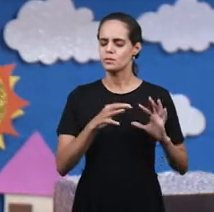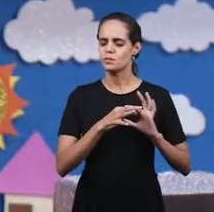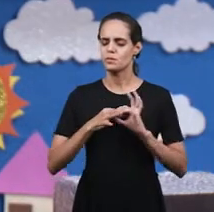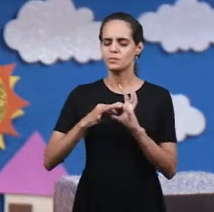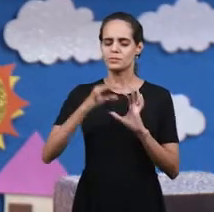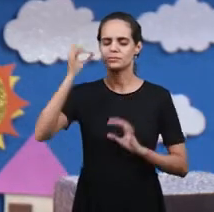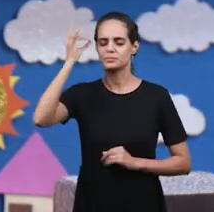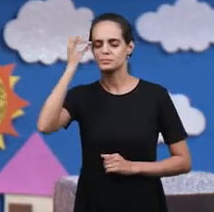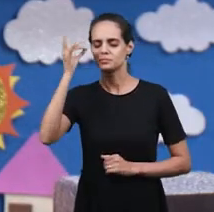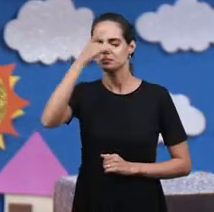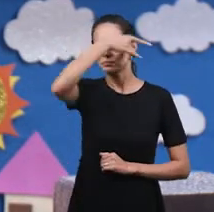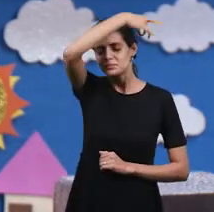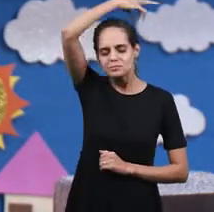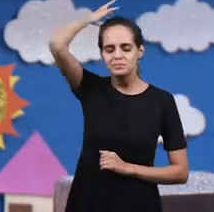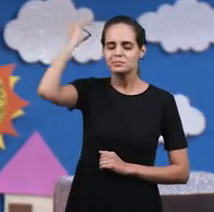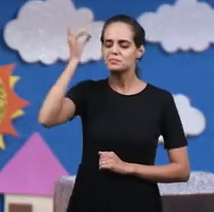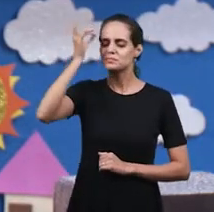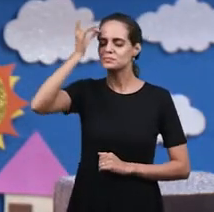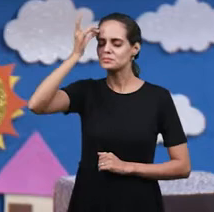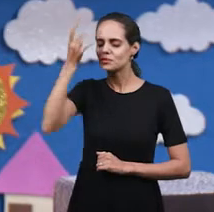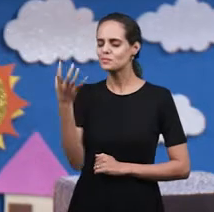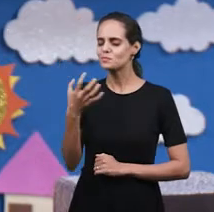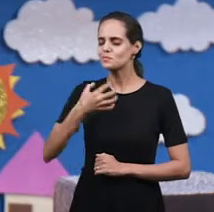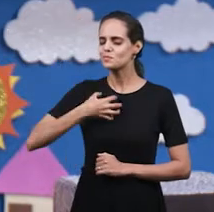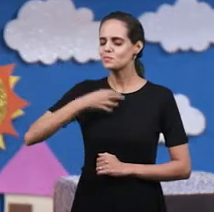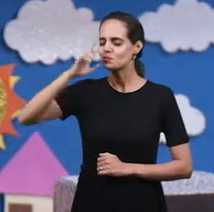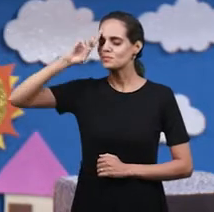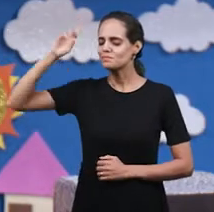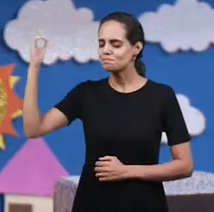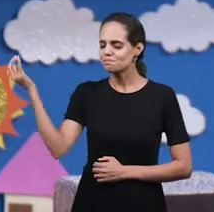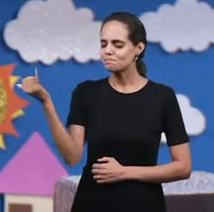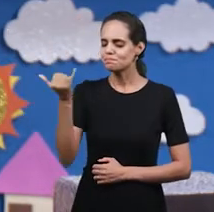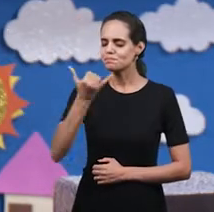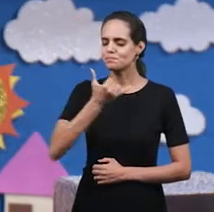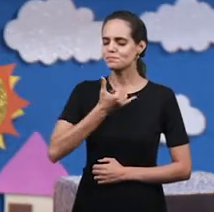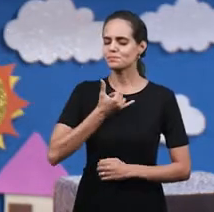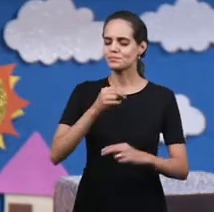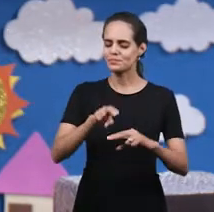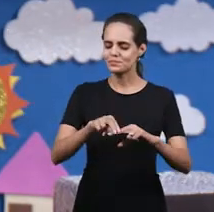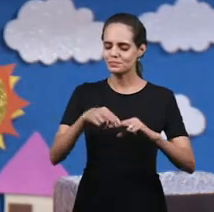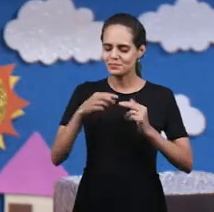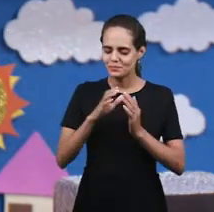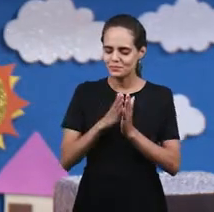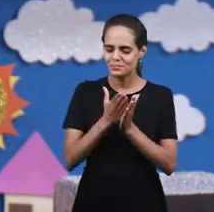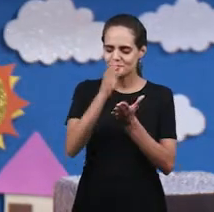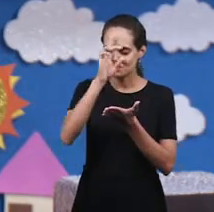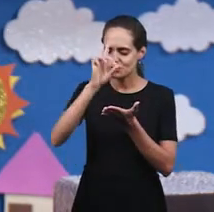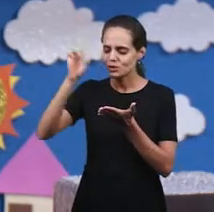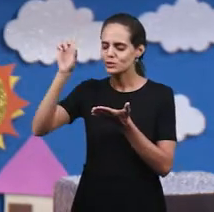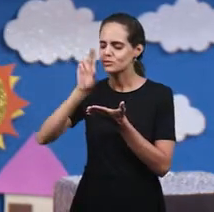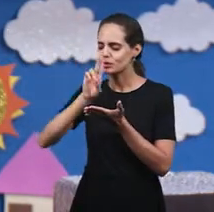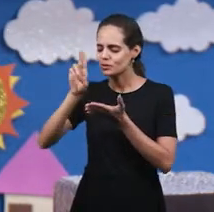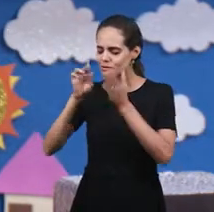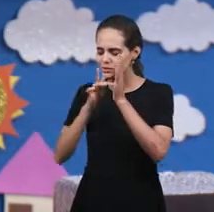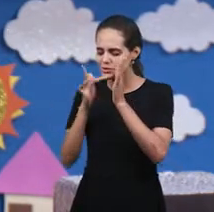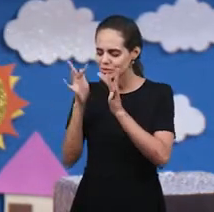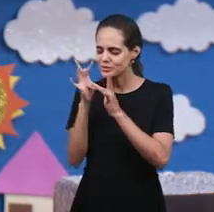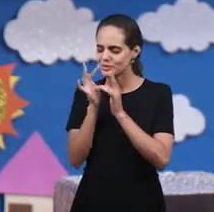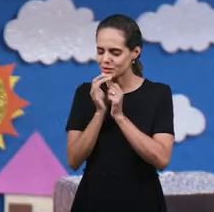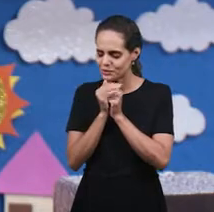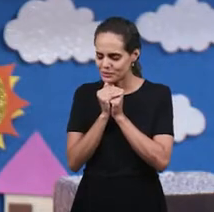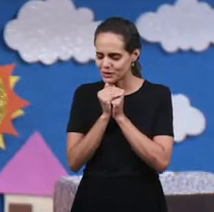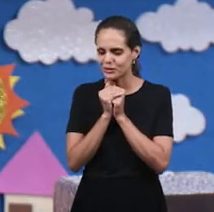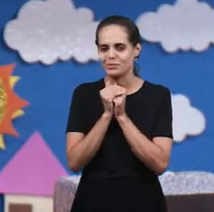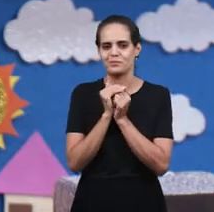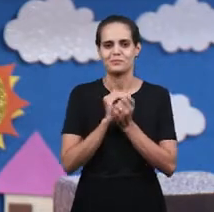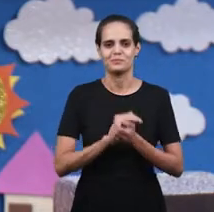tengamos comunión con tu Espíritu Santo, para que nosotros podamos oír tu voz a través de tu palabra. En nombre de